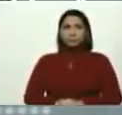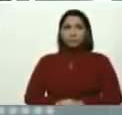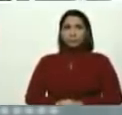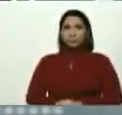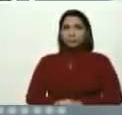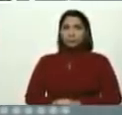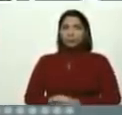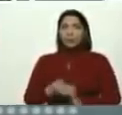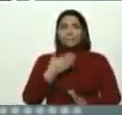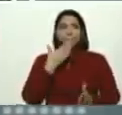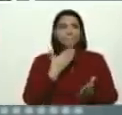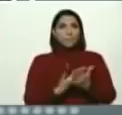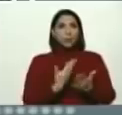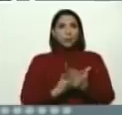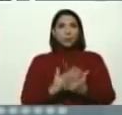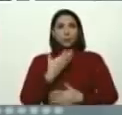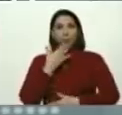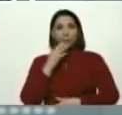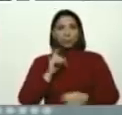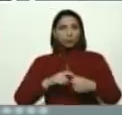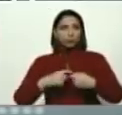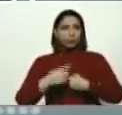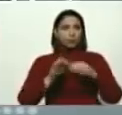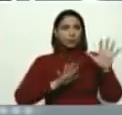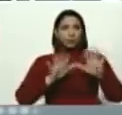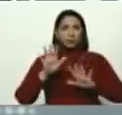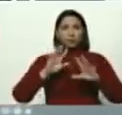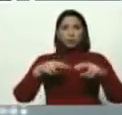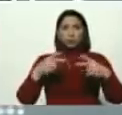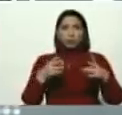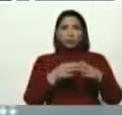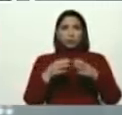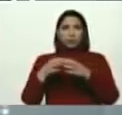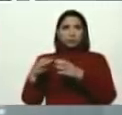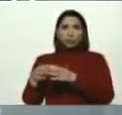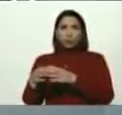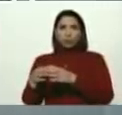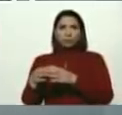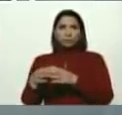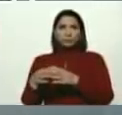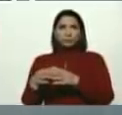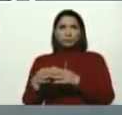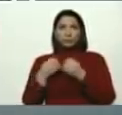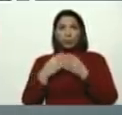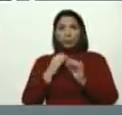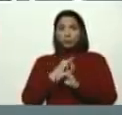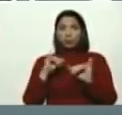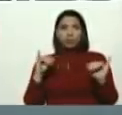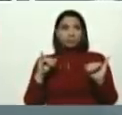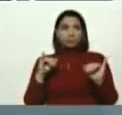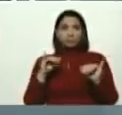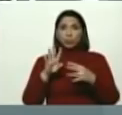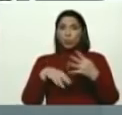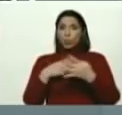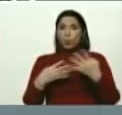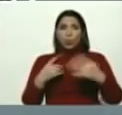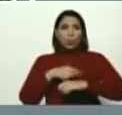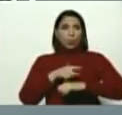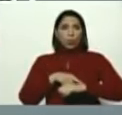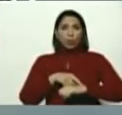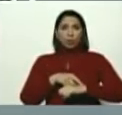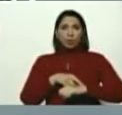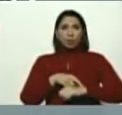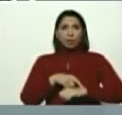La propuesta sería incorporar 15 nuevos sectores y bueno, ya en horario de días